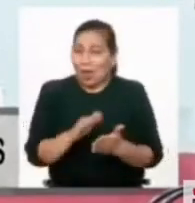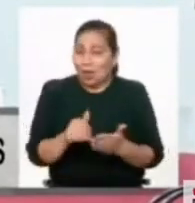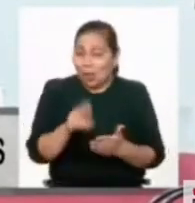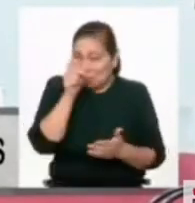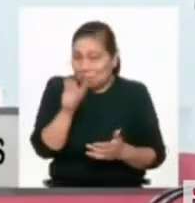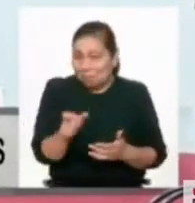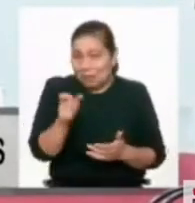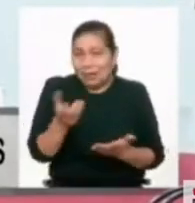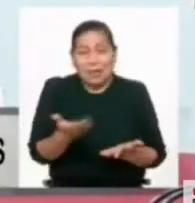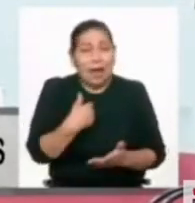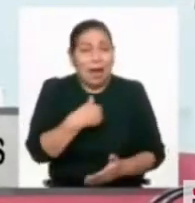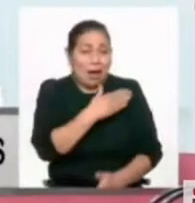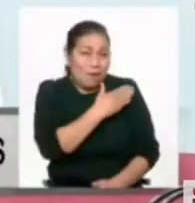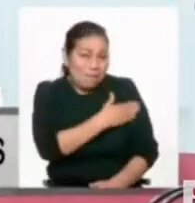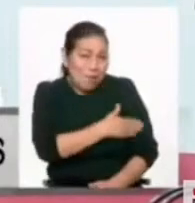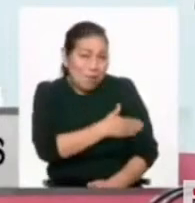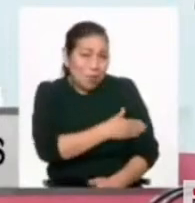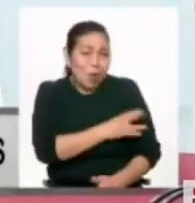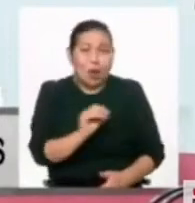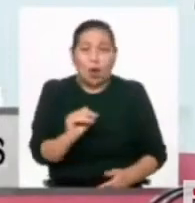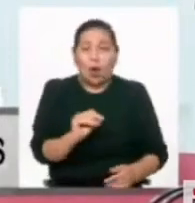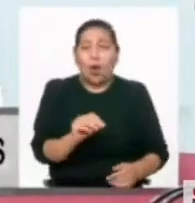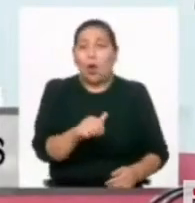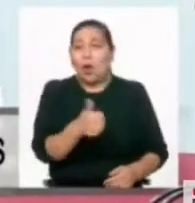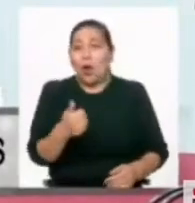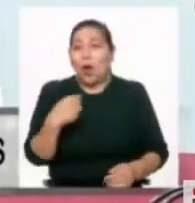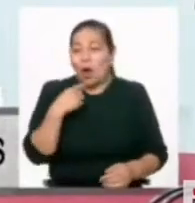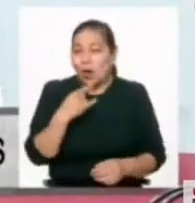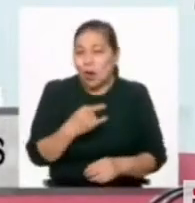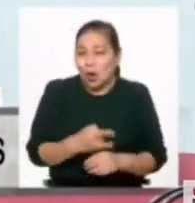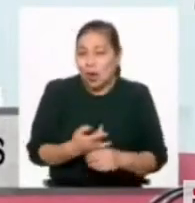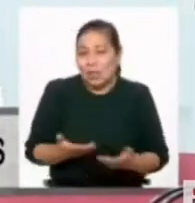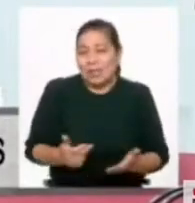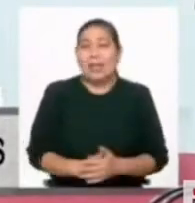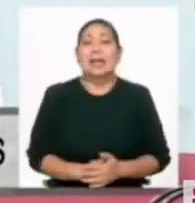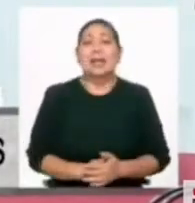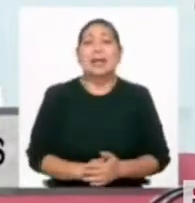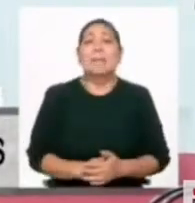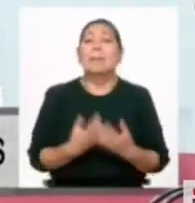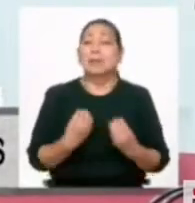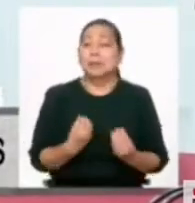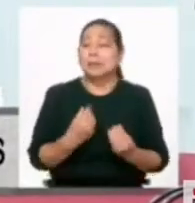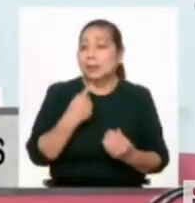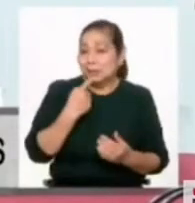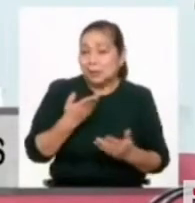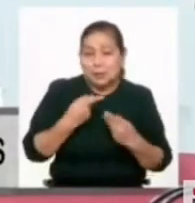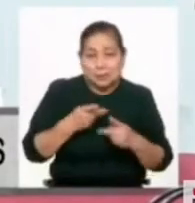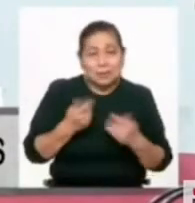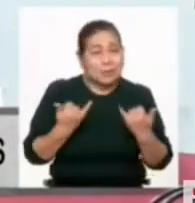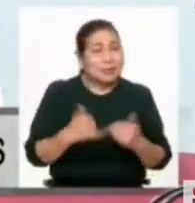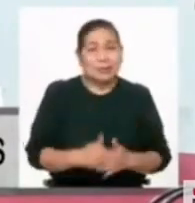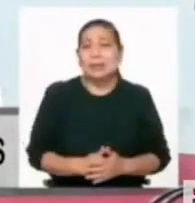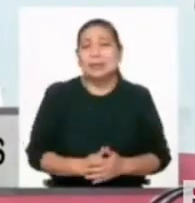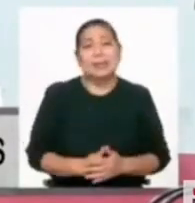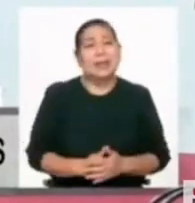los peruanos, de los que están a favor y de los que están en contra de la Asamblea Constituyente. Por eso es que no se ha promovido